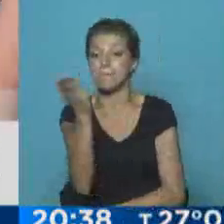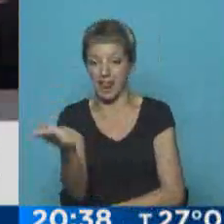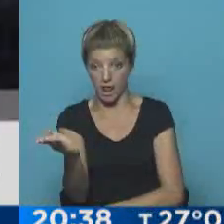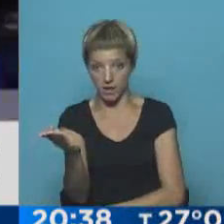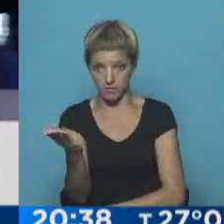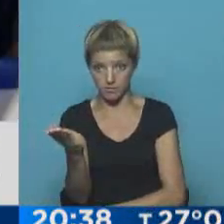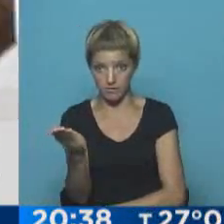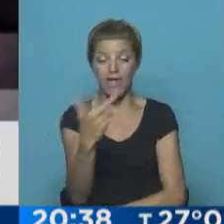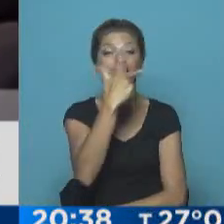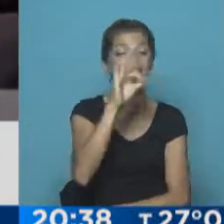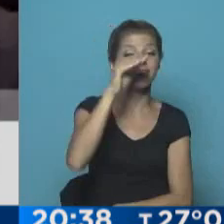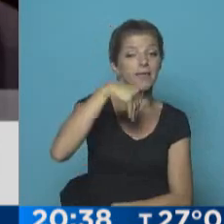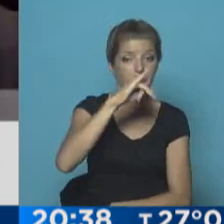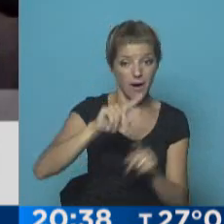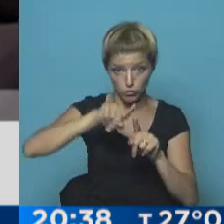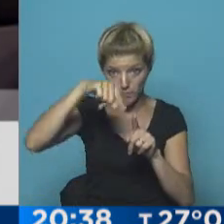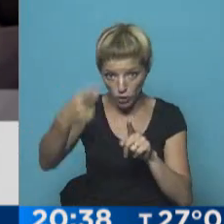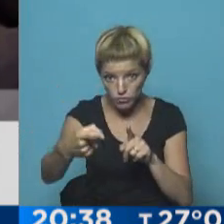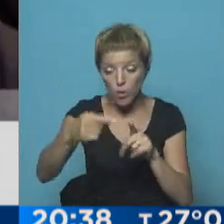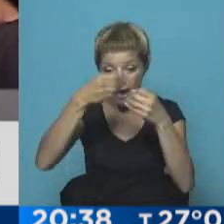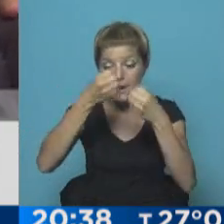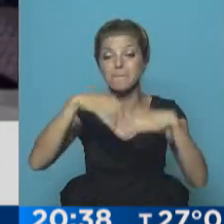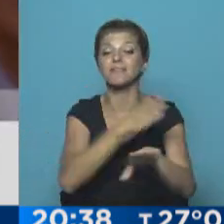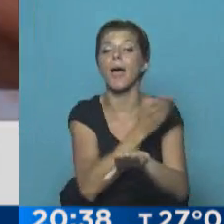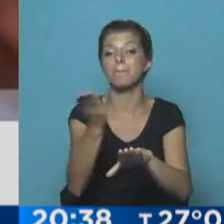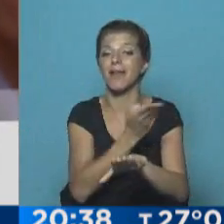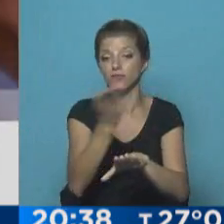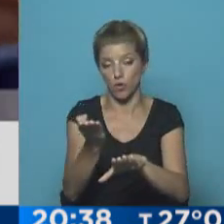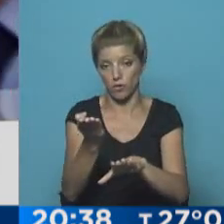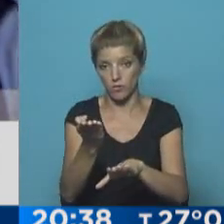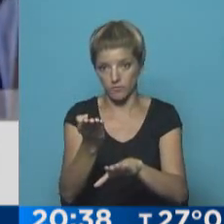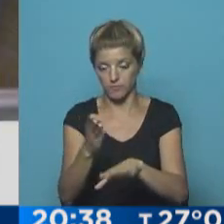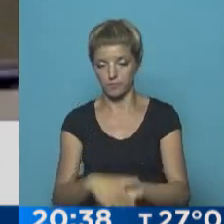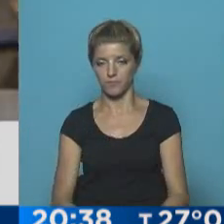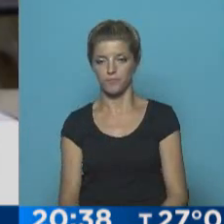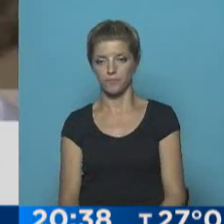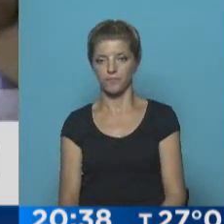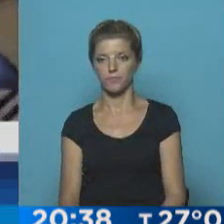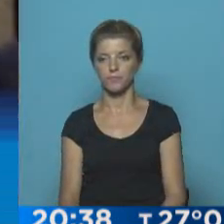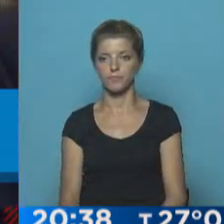desde el 30 de marzo próximo, cuando se conozcan los fundamentos del tribunal.